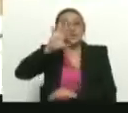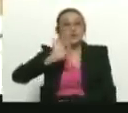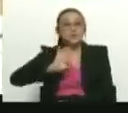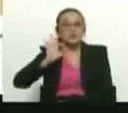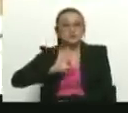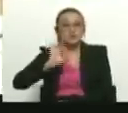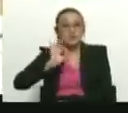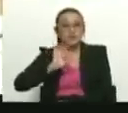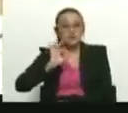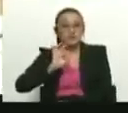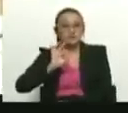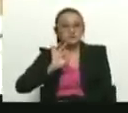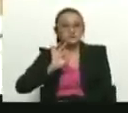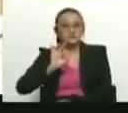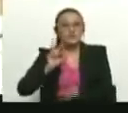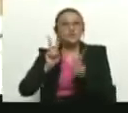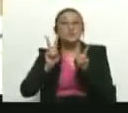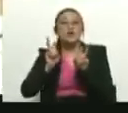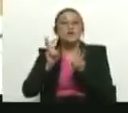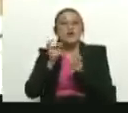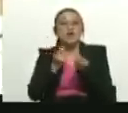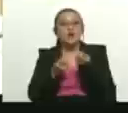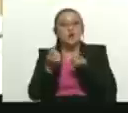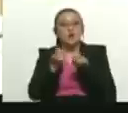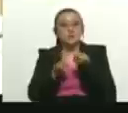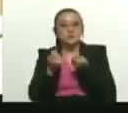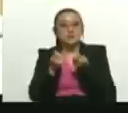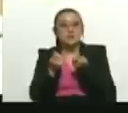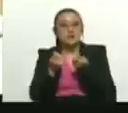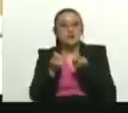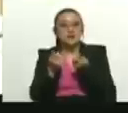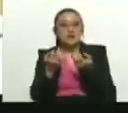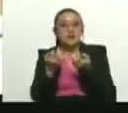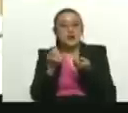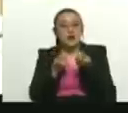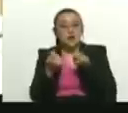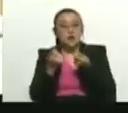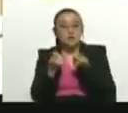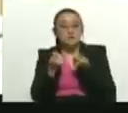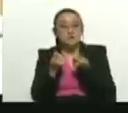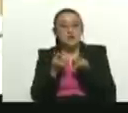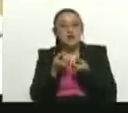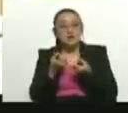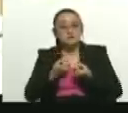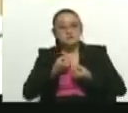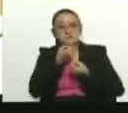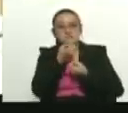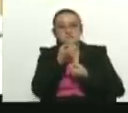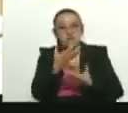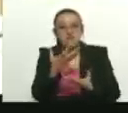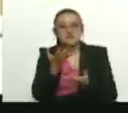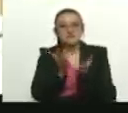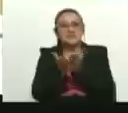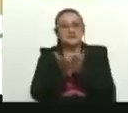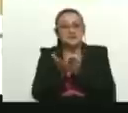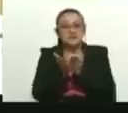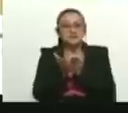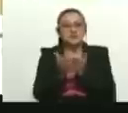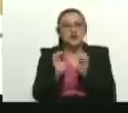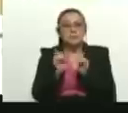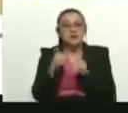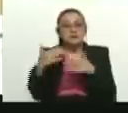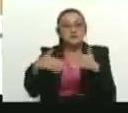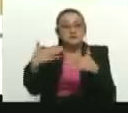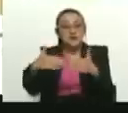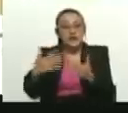5% de una nueva economía, de una economía que genera bienes, servicios y empieza a generar riqueza para